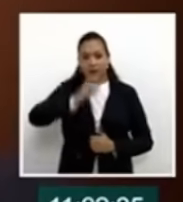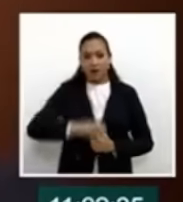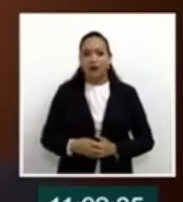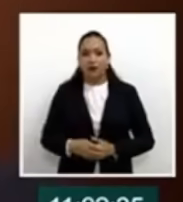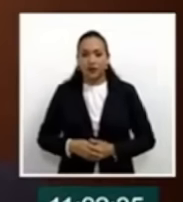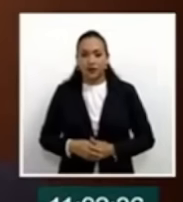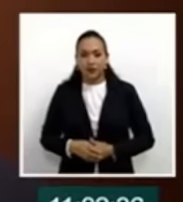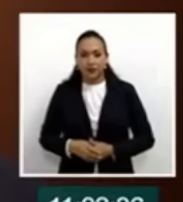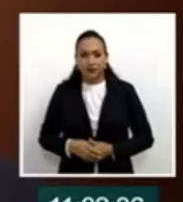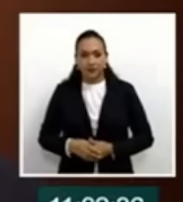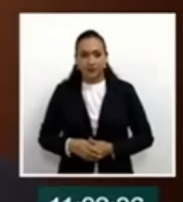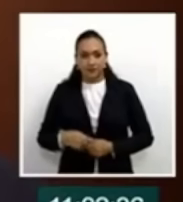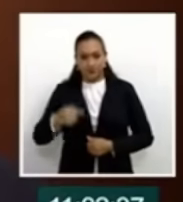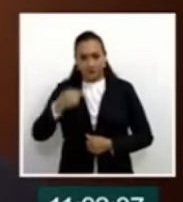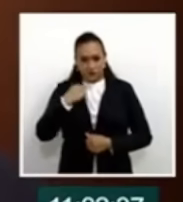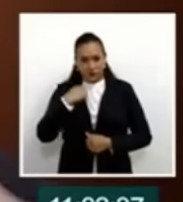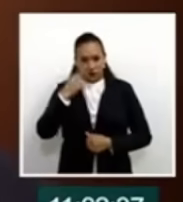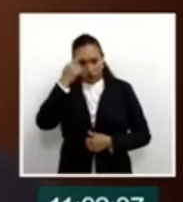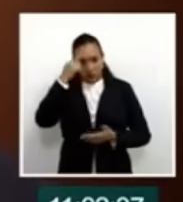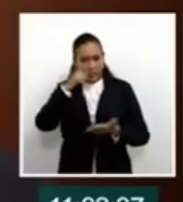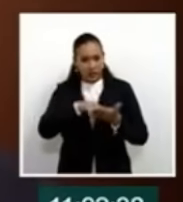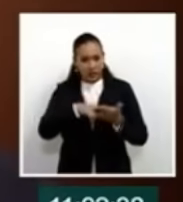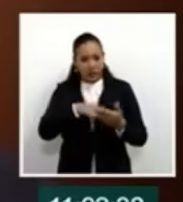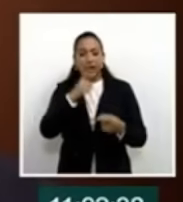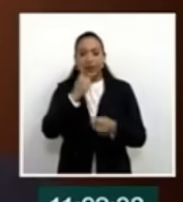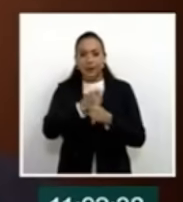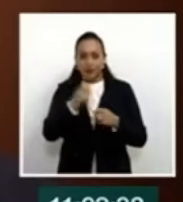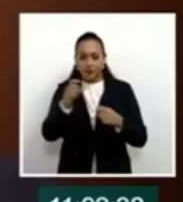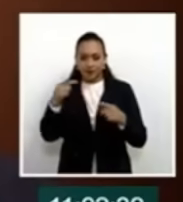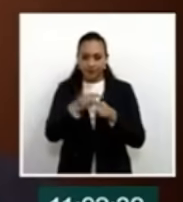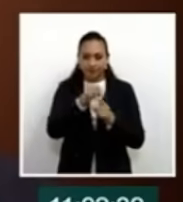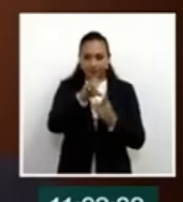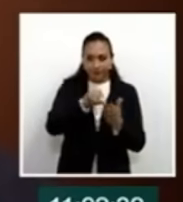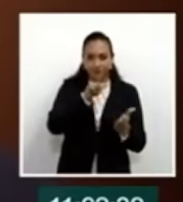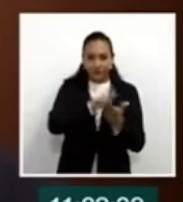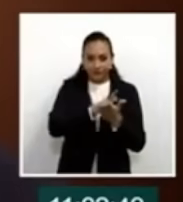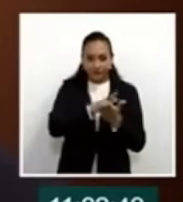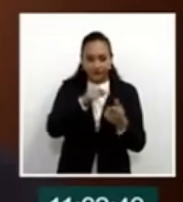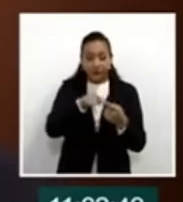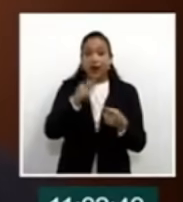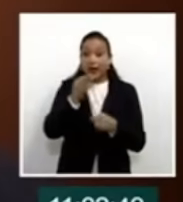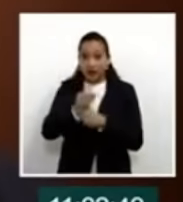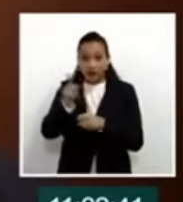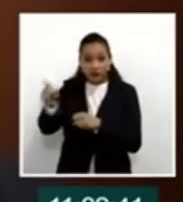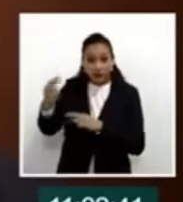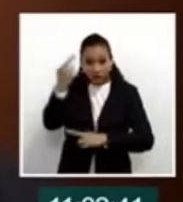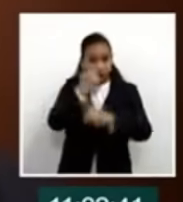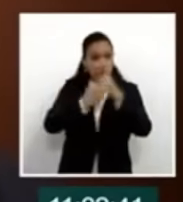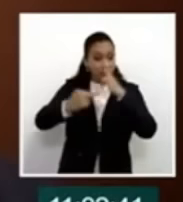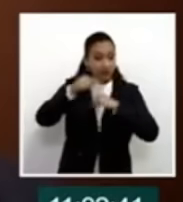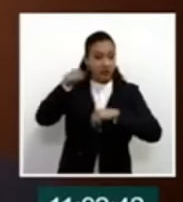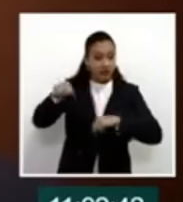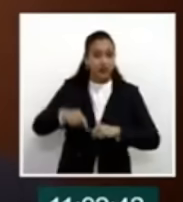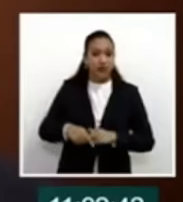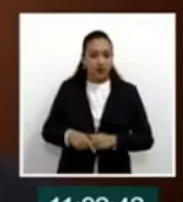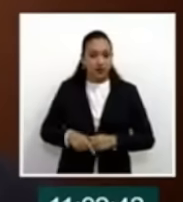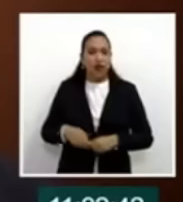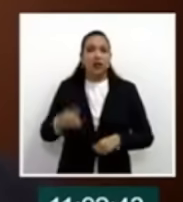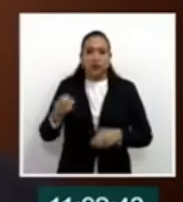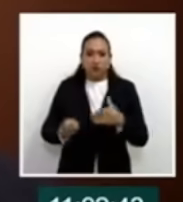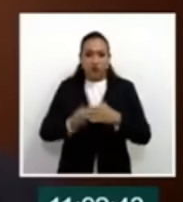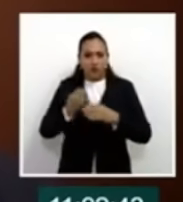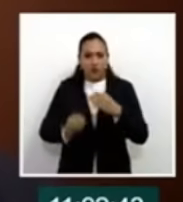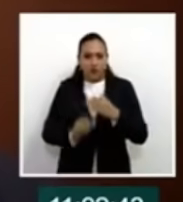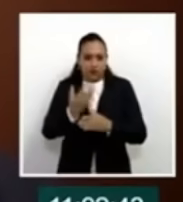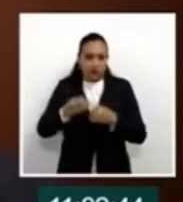dos asuntos eran de vital importancia. Discúlpeme, abrir con esos dos asuntos el